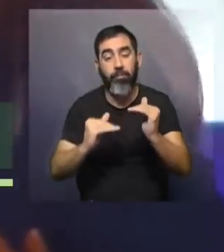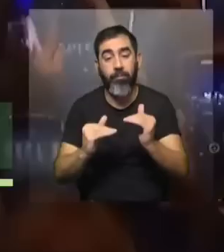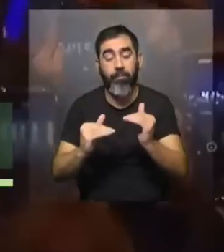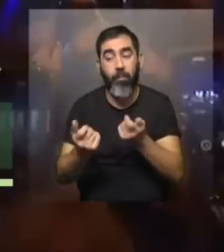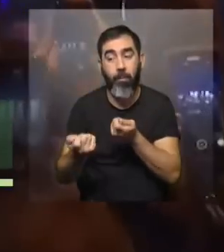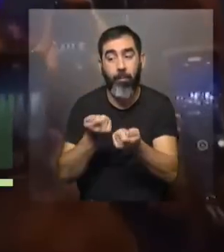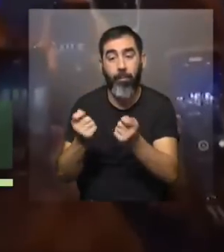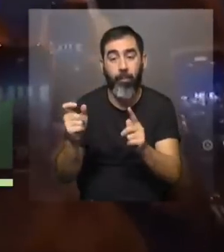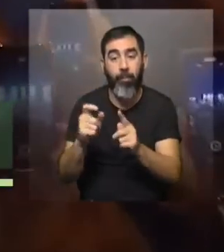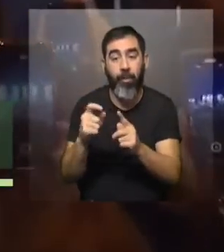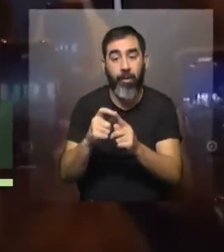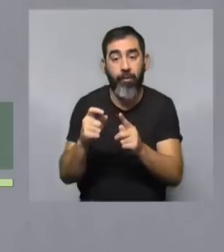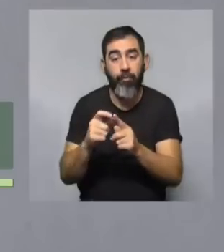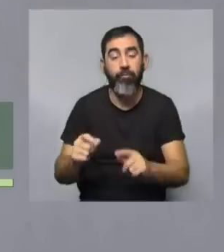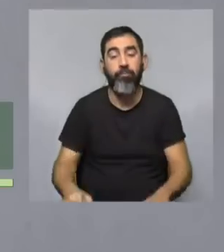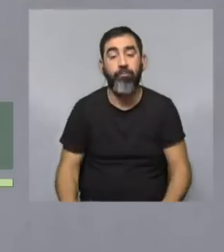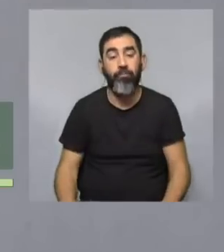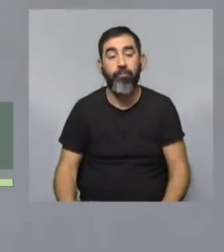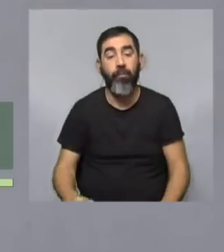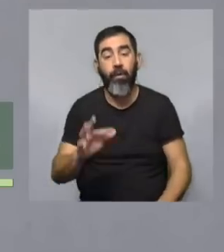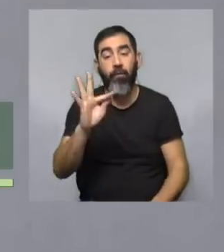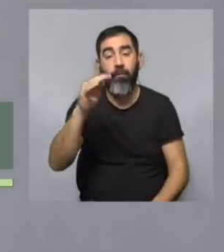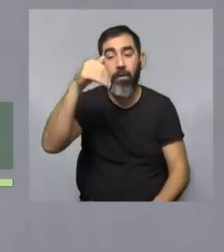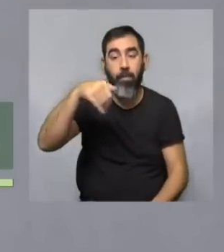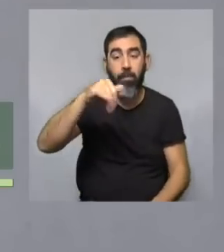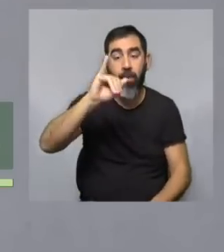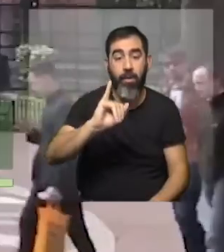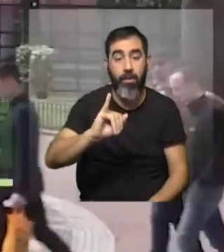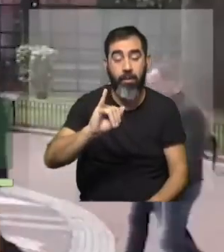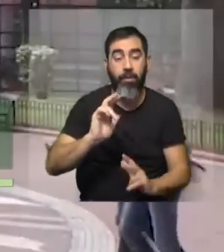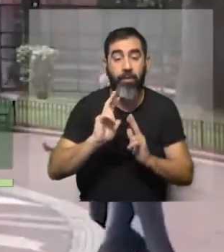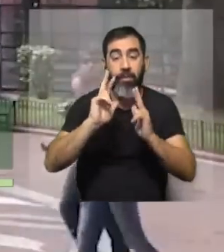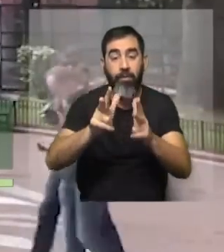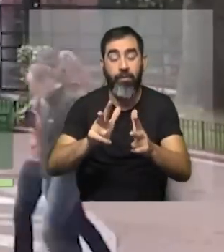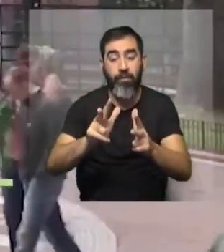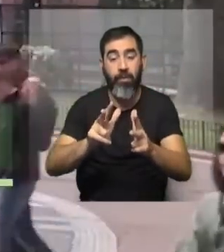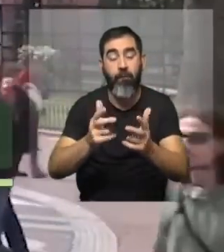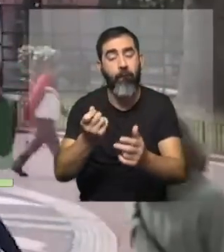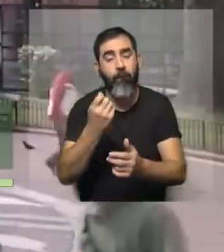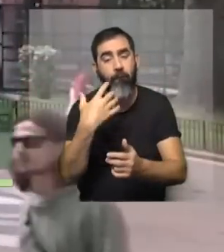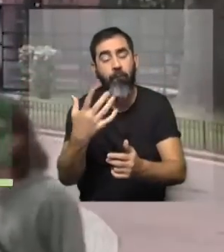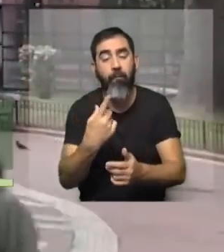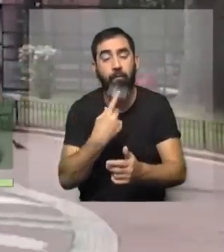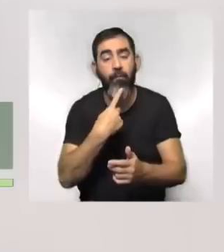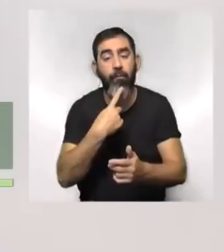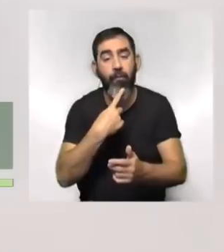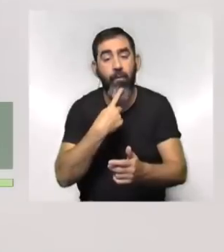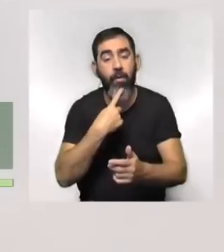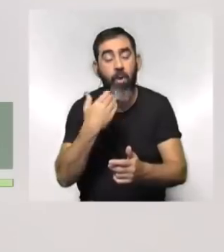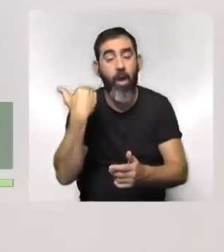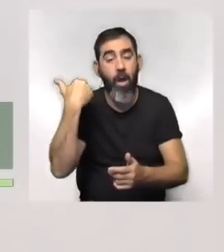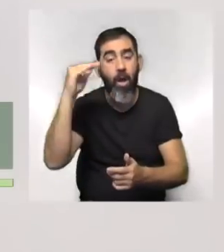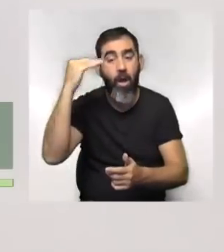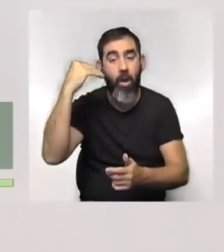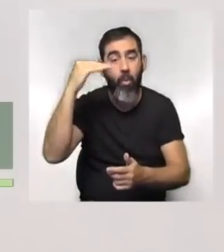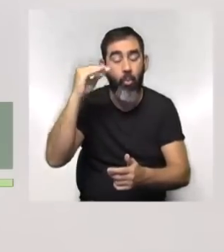sobre los dólares financieros y libre el fondo monetario por su parte aseguró este lunes que valora las acciones políticas recientes de las autoridades